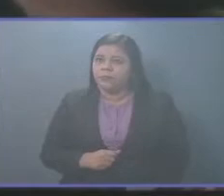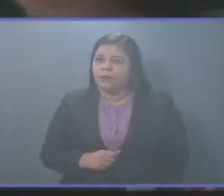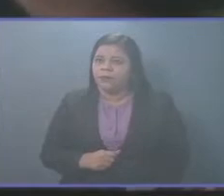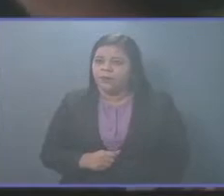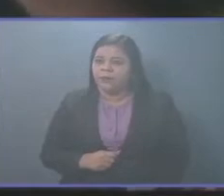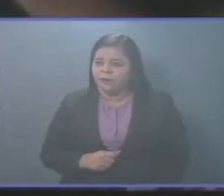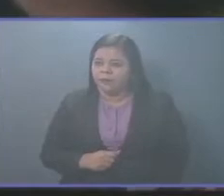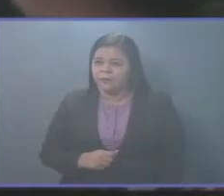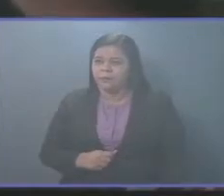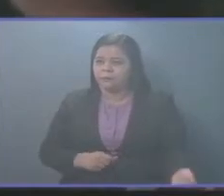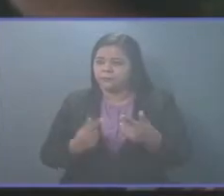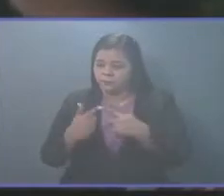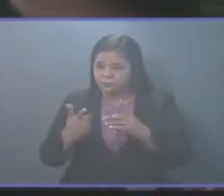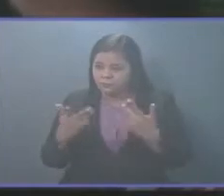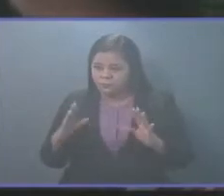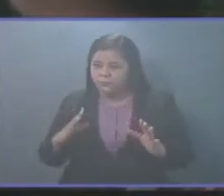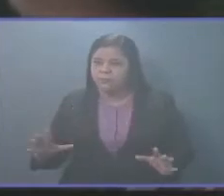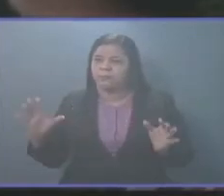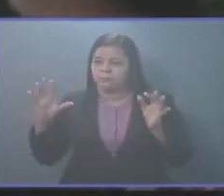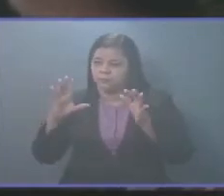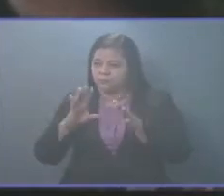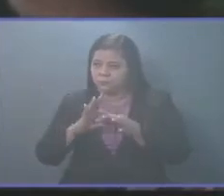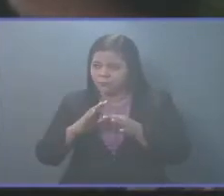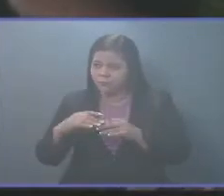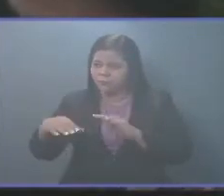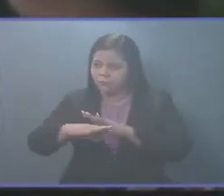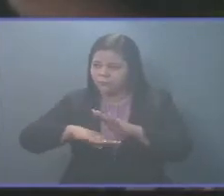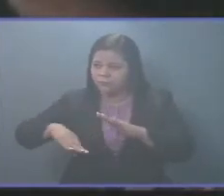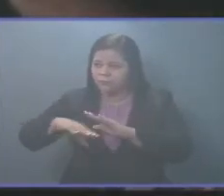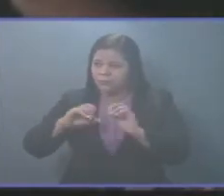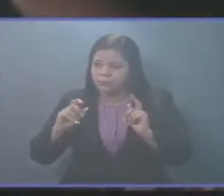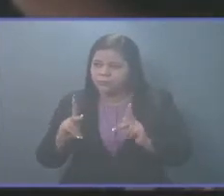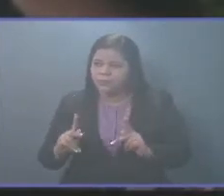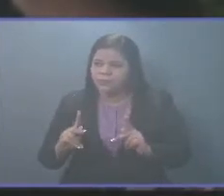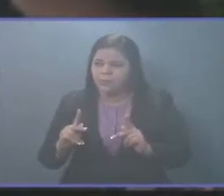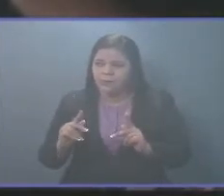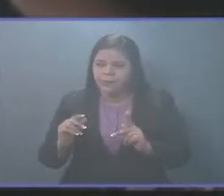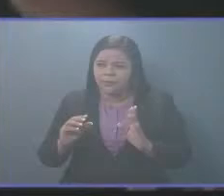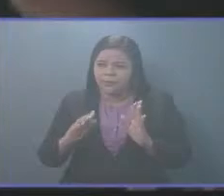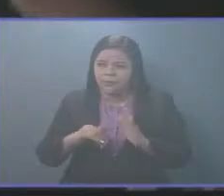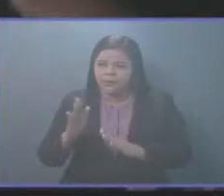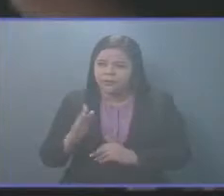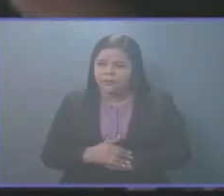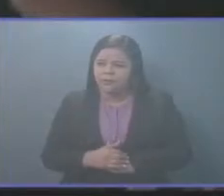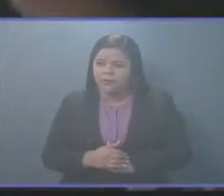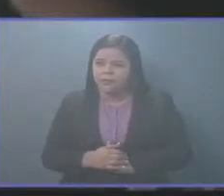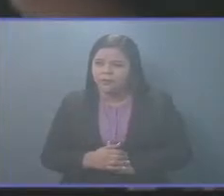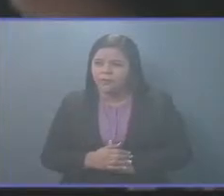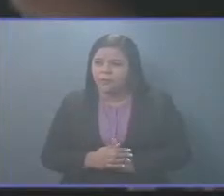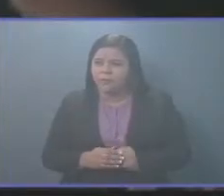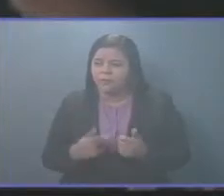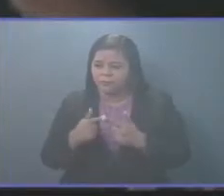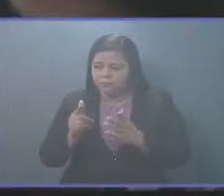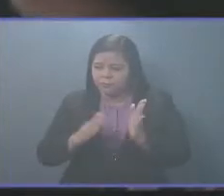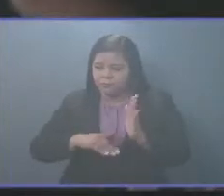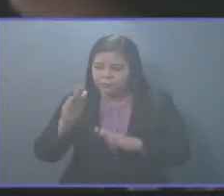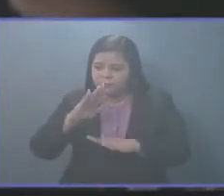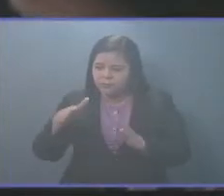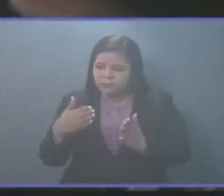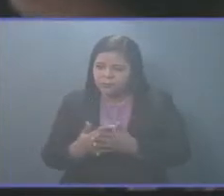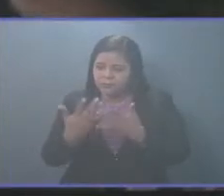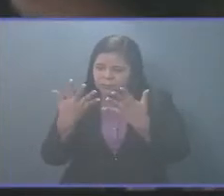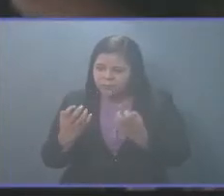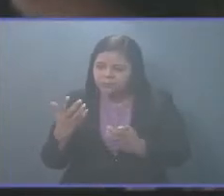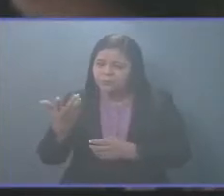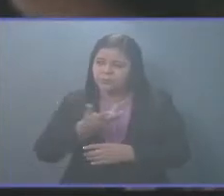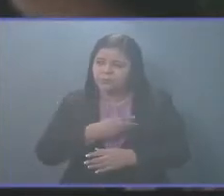pues lo que lleva es a que incumplió un pacto de buena fe, digámoslo así, a nivel nacional, que se le asignaron